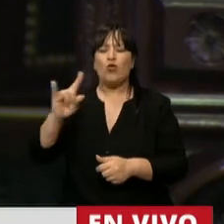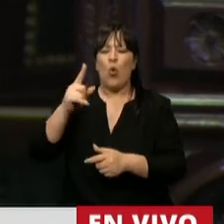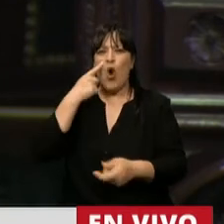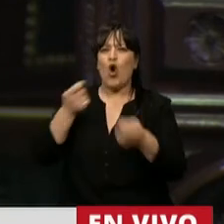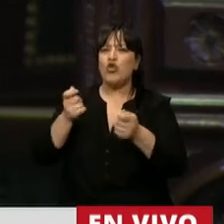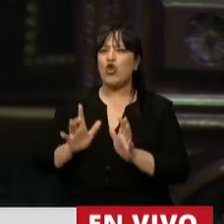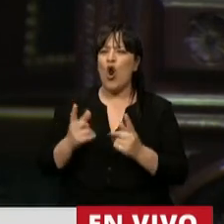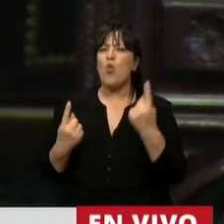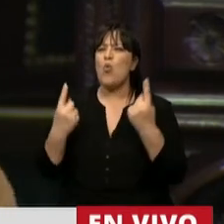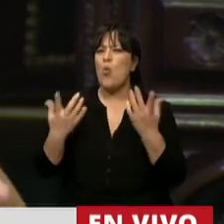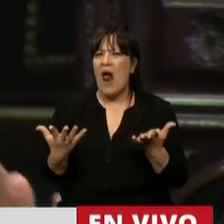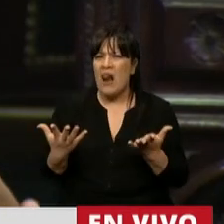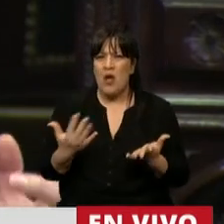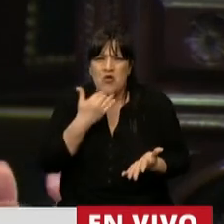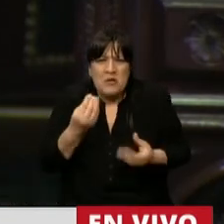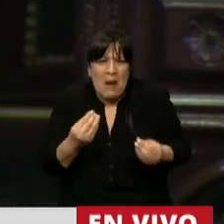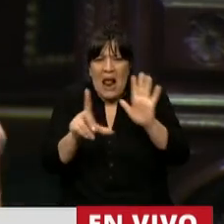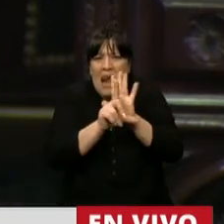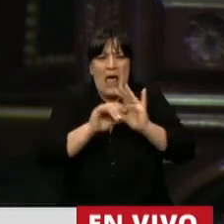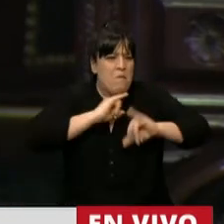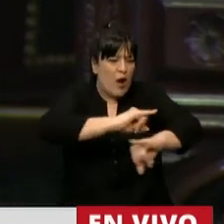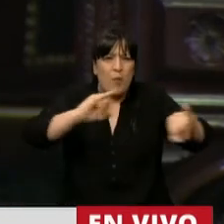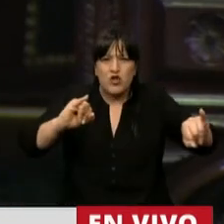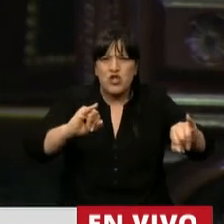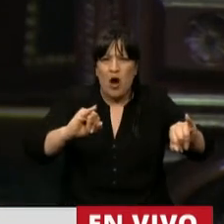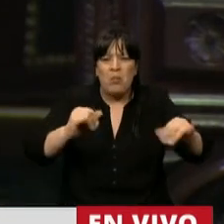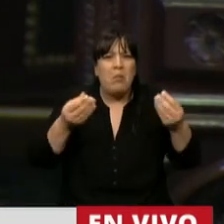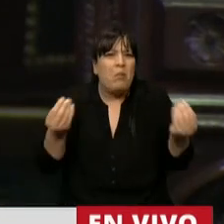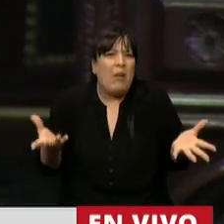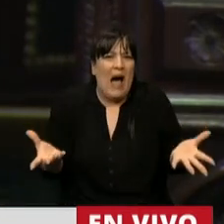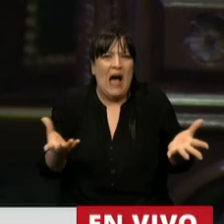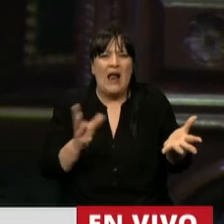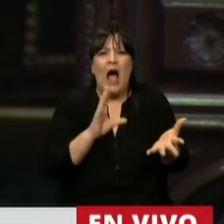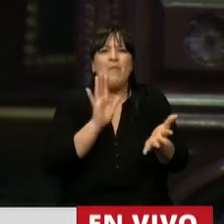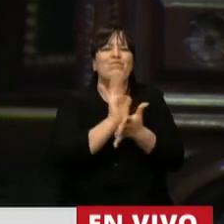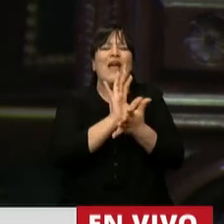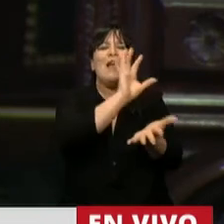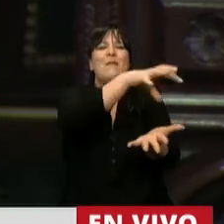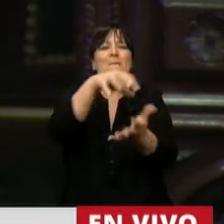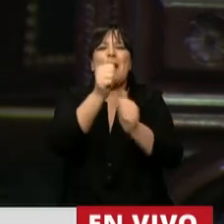No sabemos para qué existe una ley de promoción a toda esta industria del futuro.